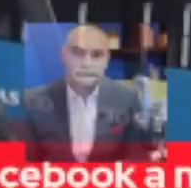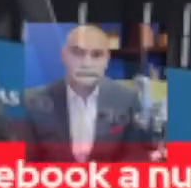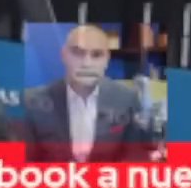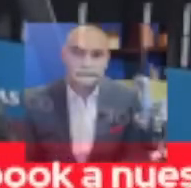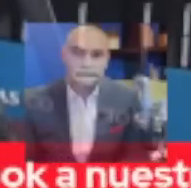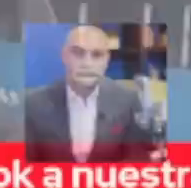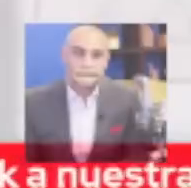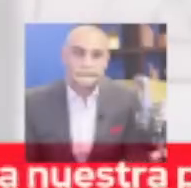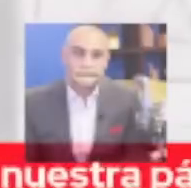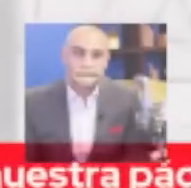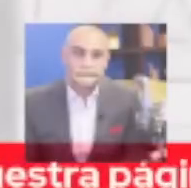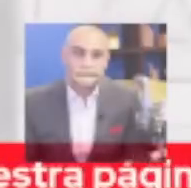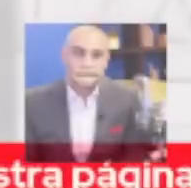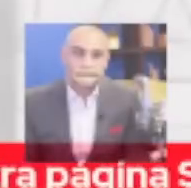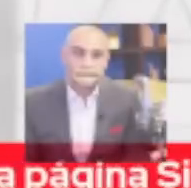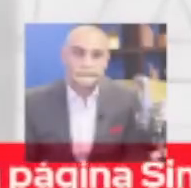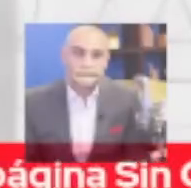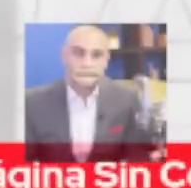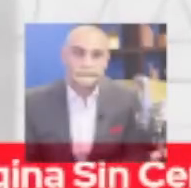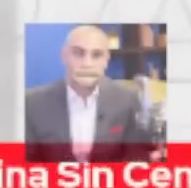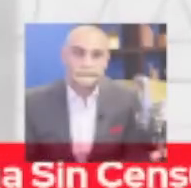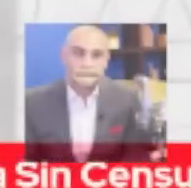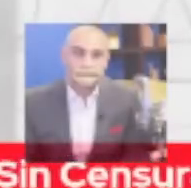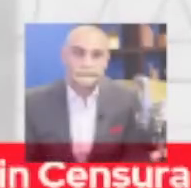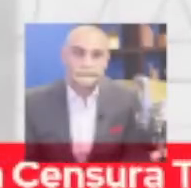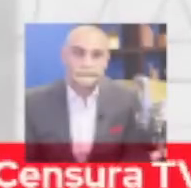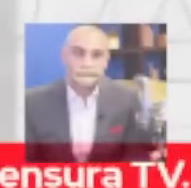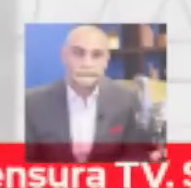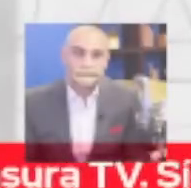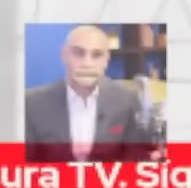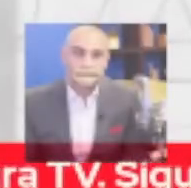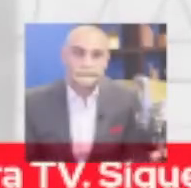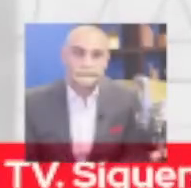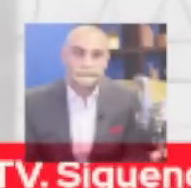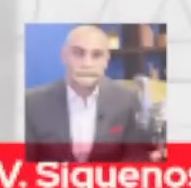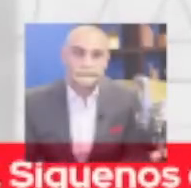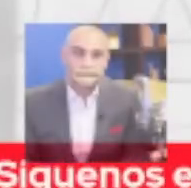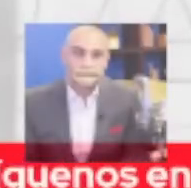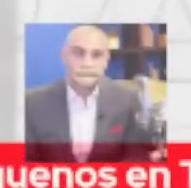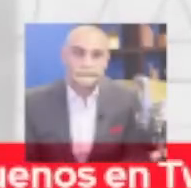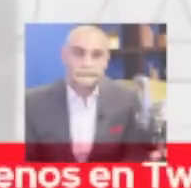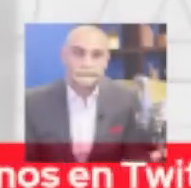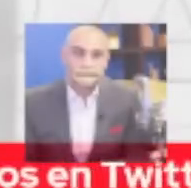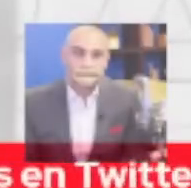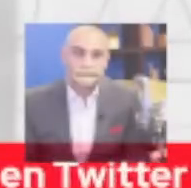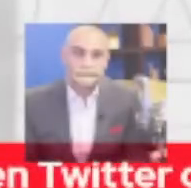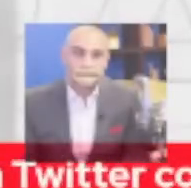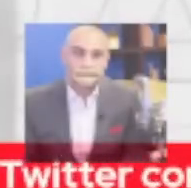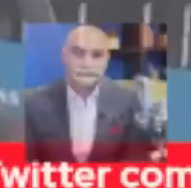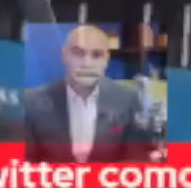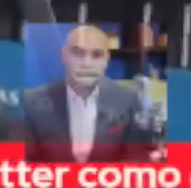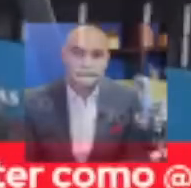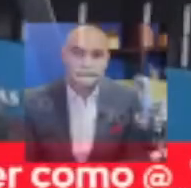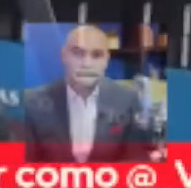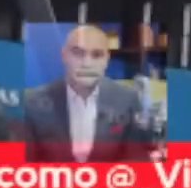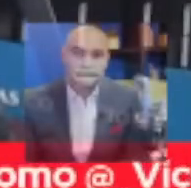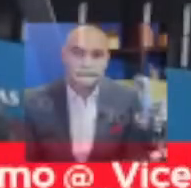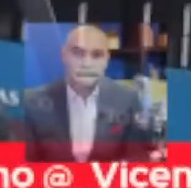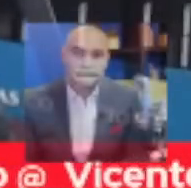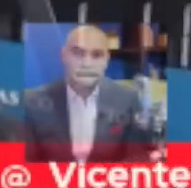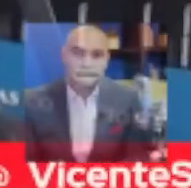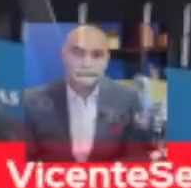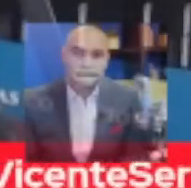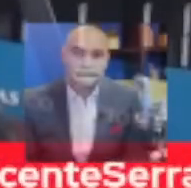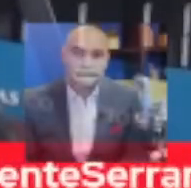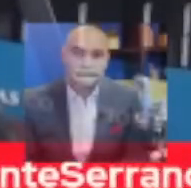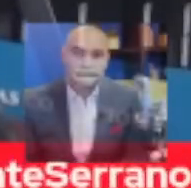lápidas, como momias. Hace una semana, en ese diario español que tanto gusta a los neoliberales, tundieron al